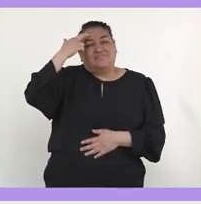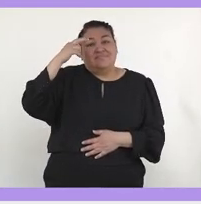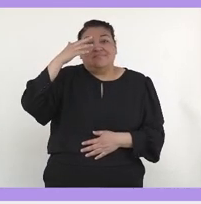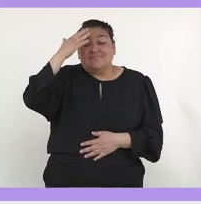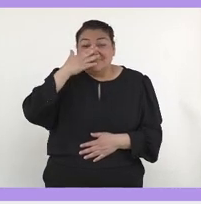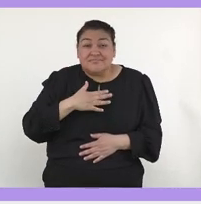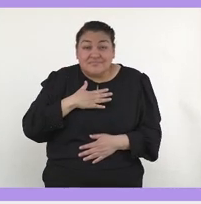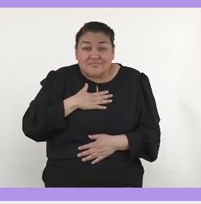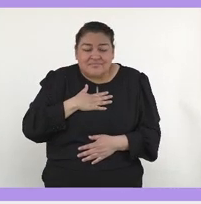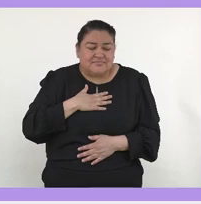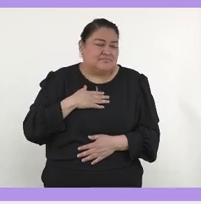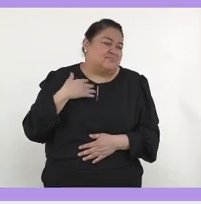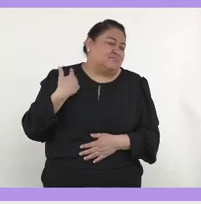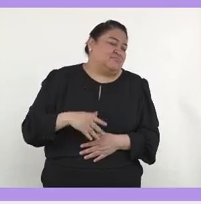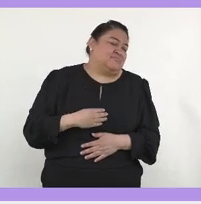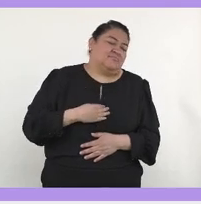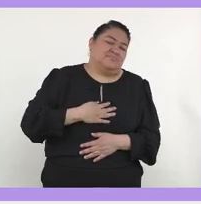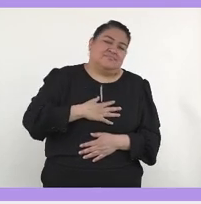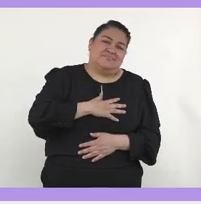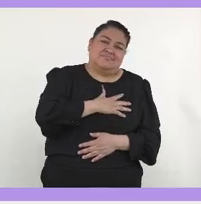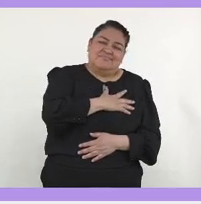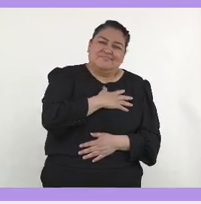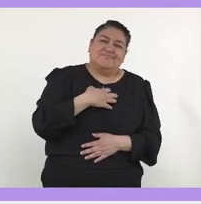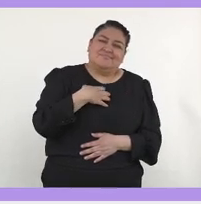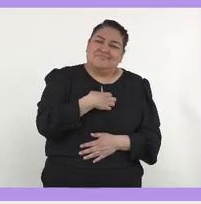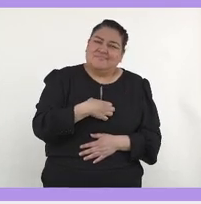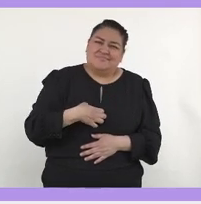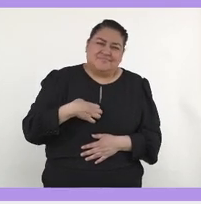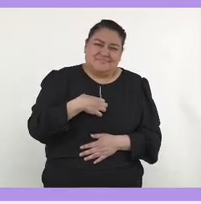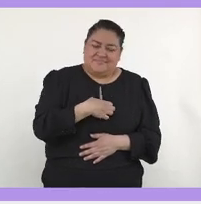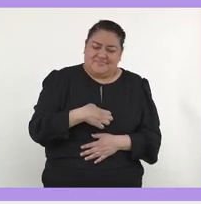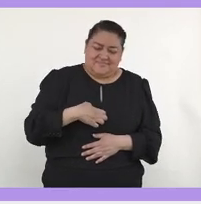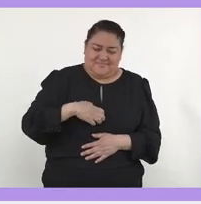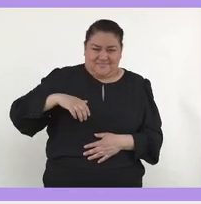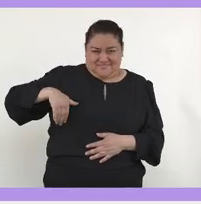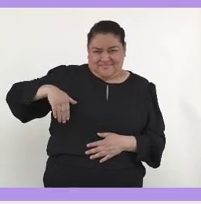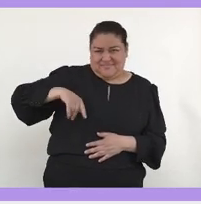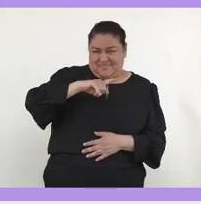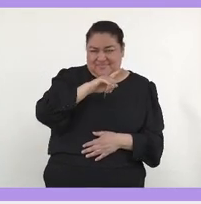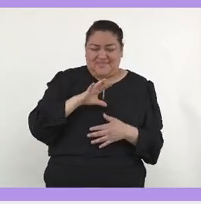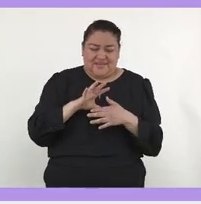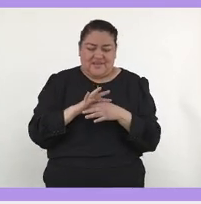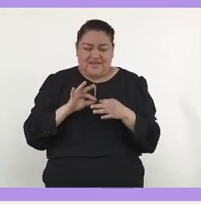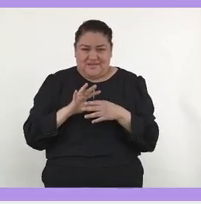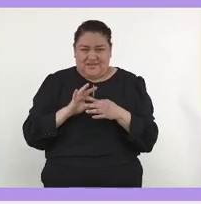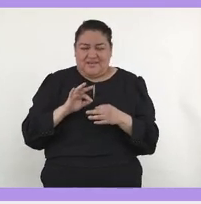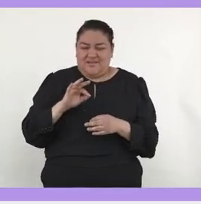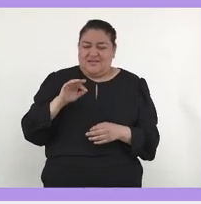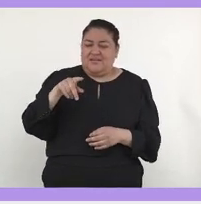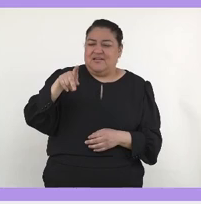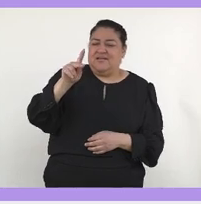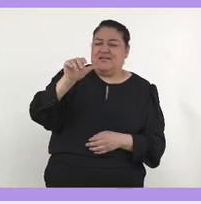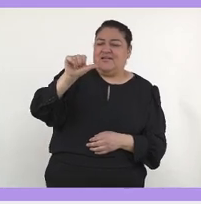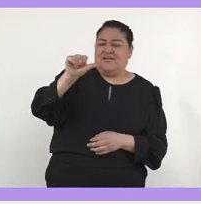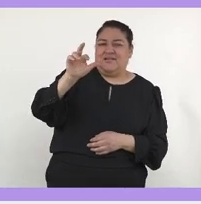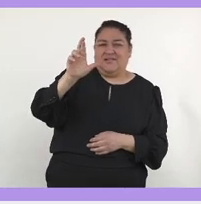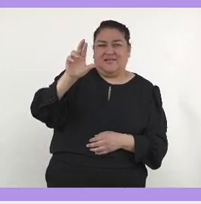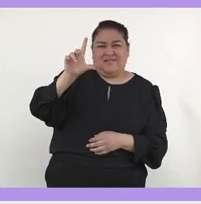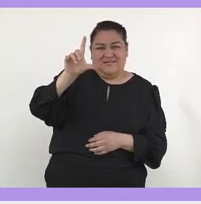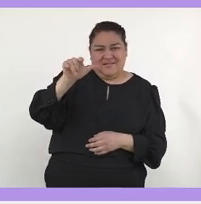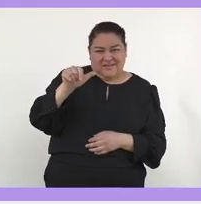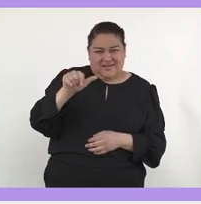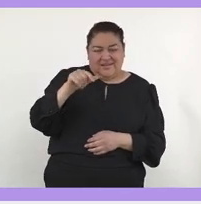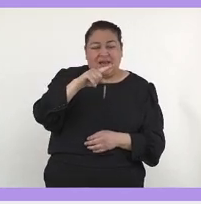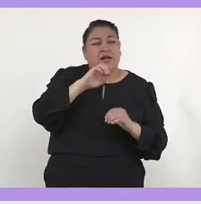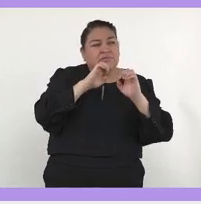muy motivante no Y sobre todo en algo como lo mencionaba por ahí Carlita en la entrevista no